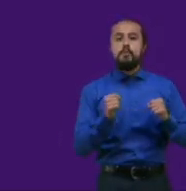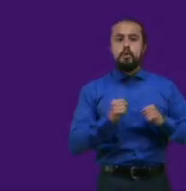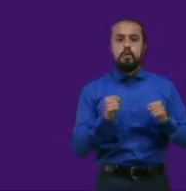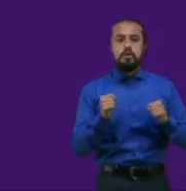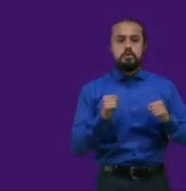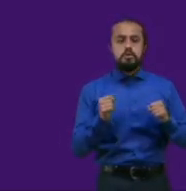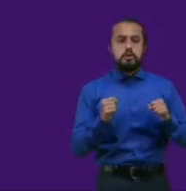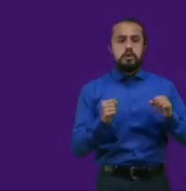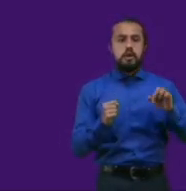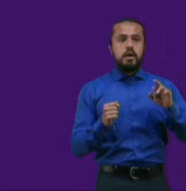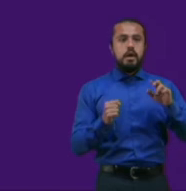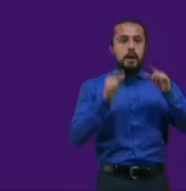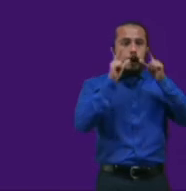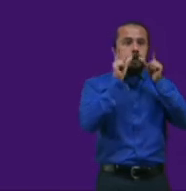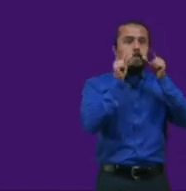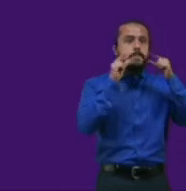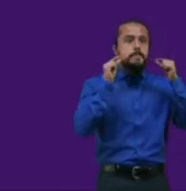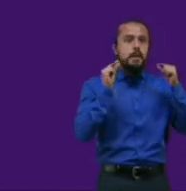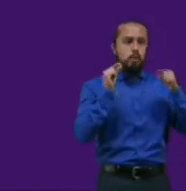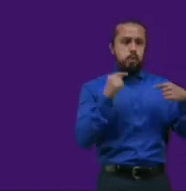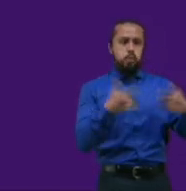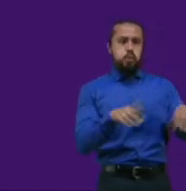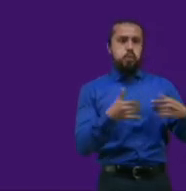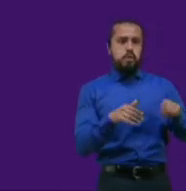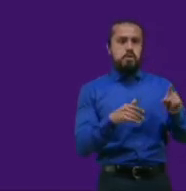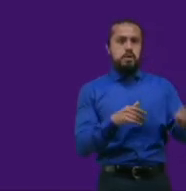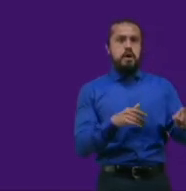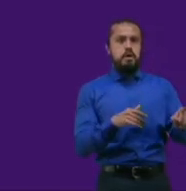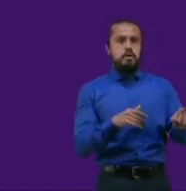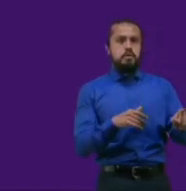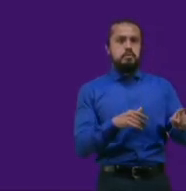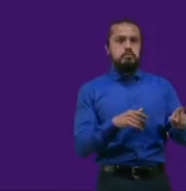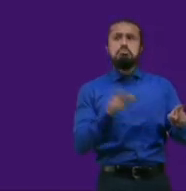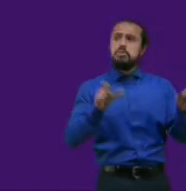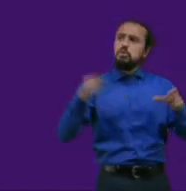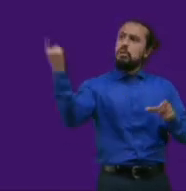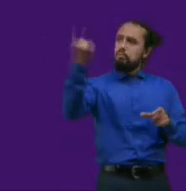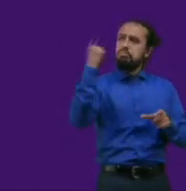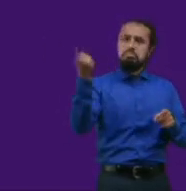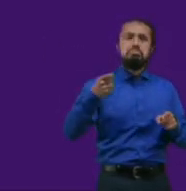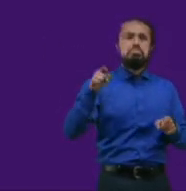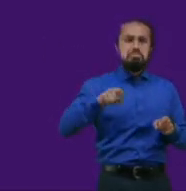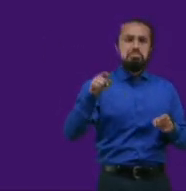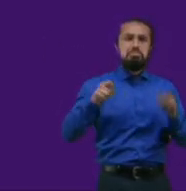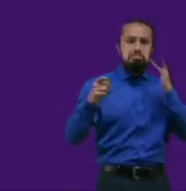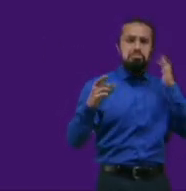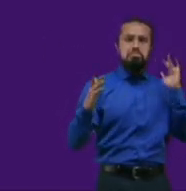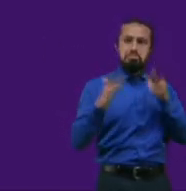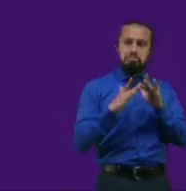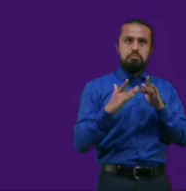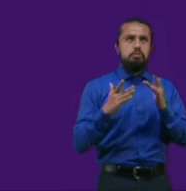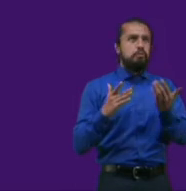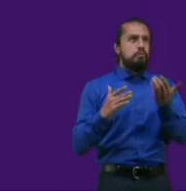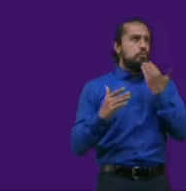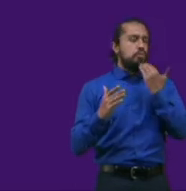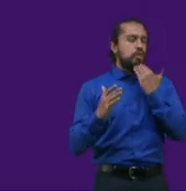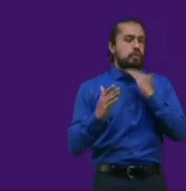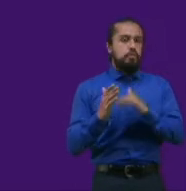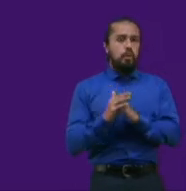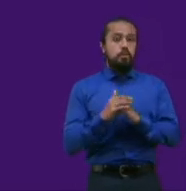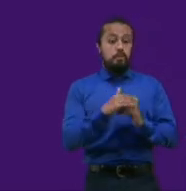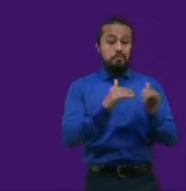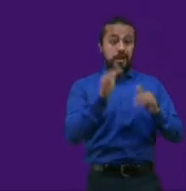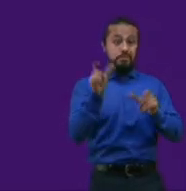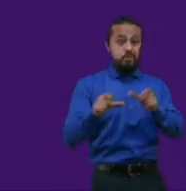es simplemente increíble y es todo lo que necesita la gente. Y es, por ejemplo, nuestros mejores usuarios